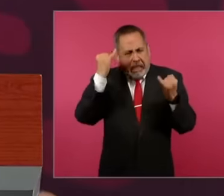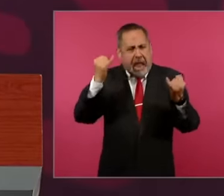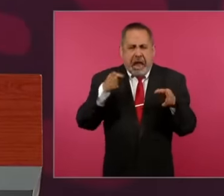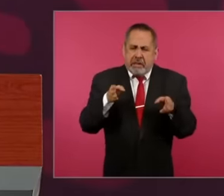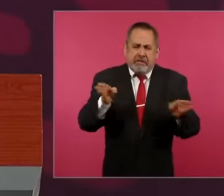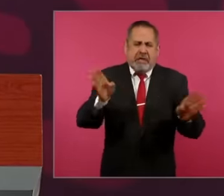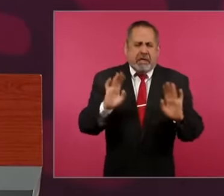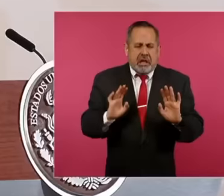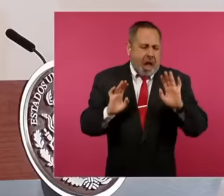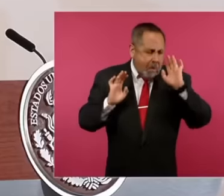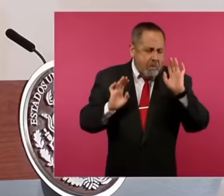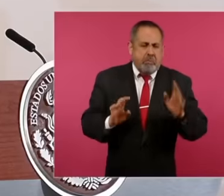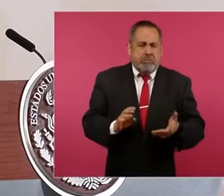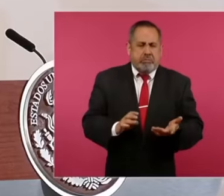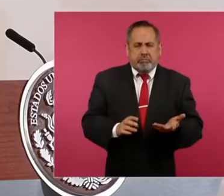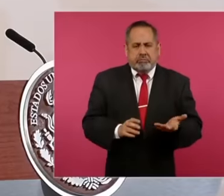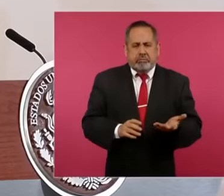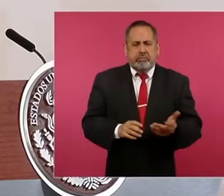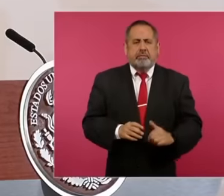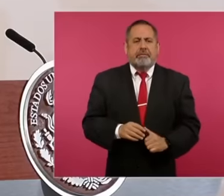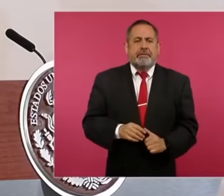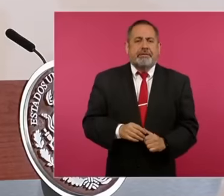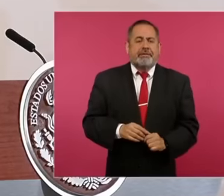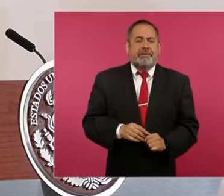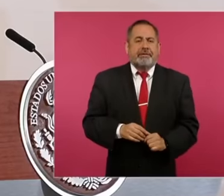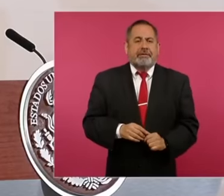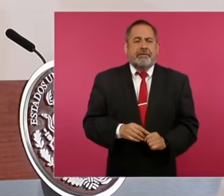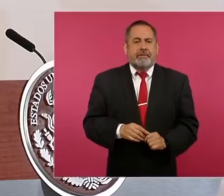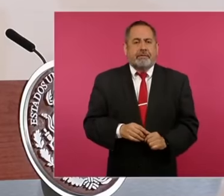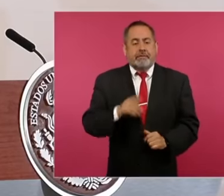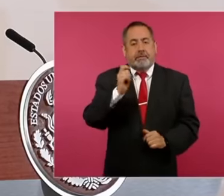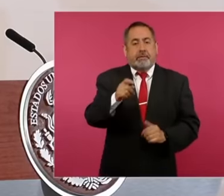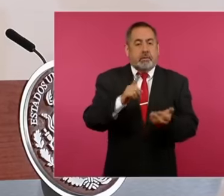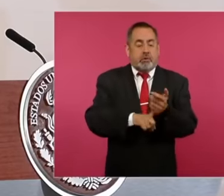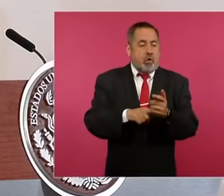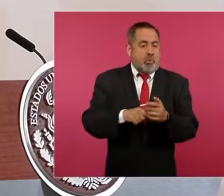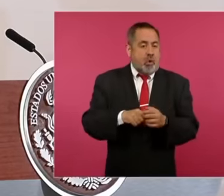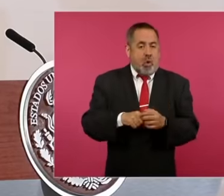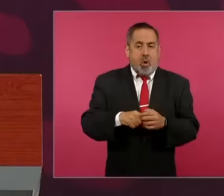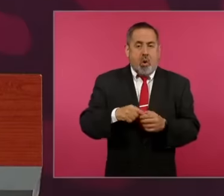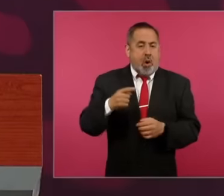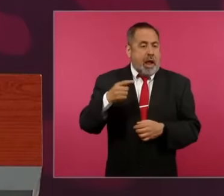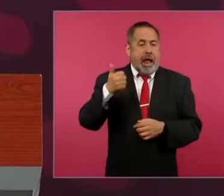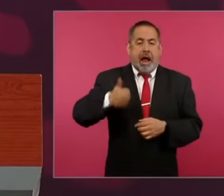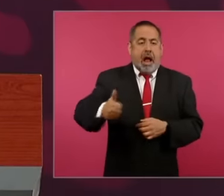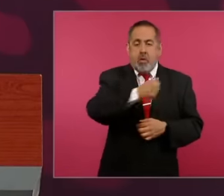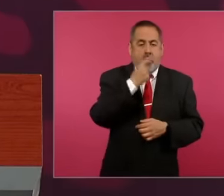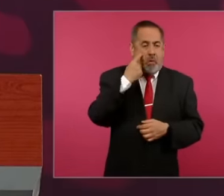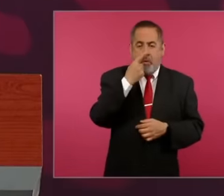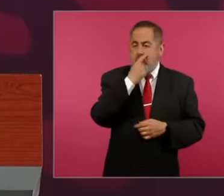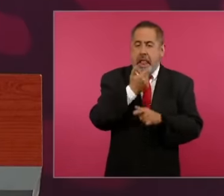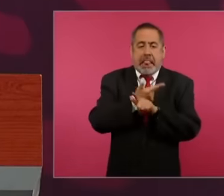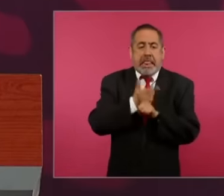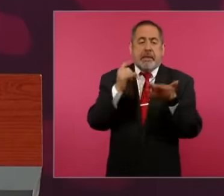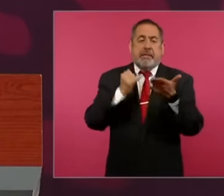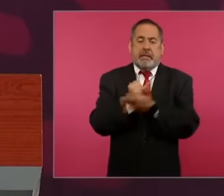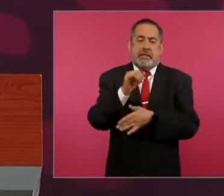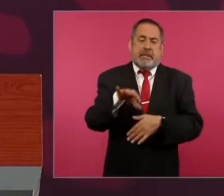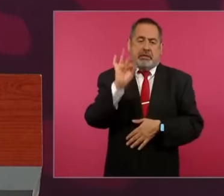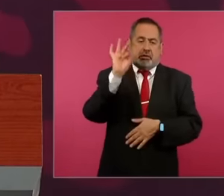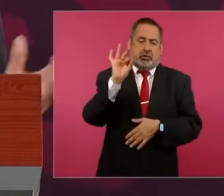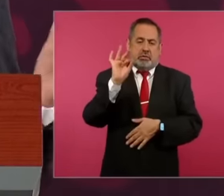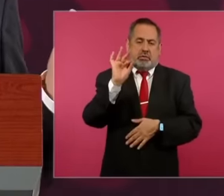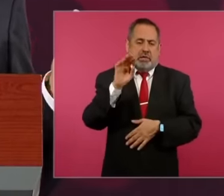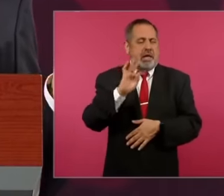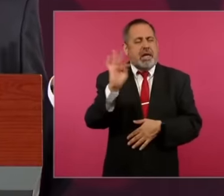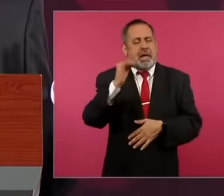porque tiene que ver con la democracia. Imagínense que